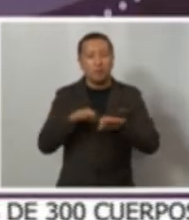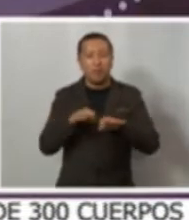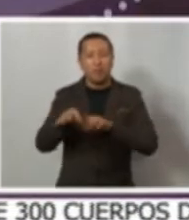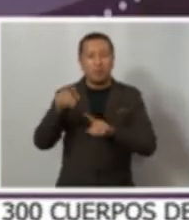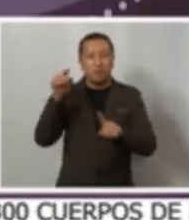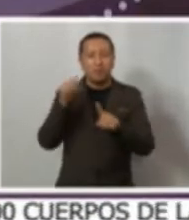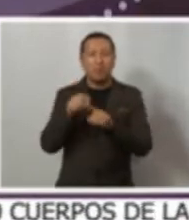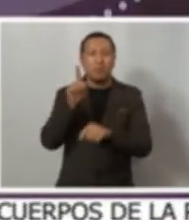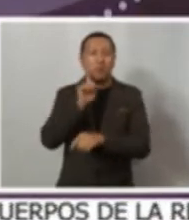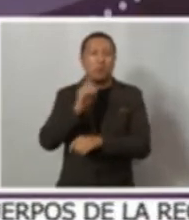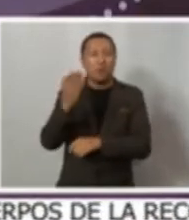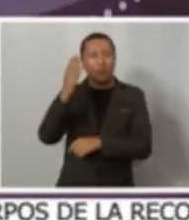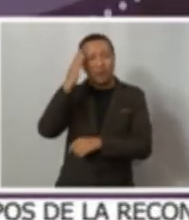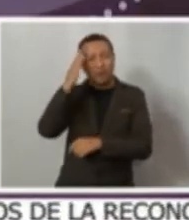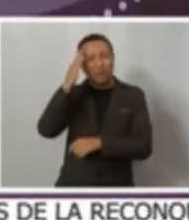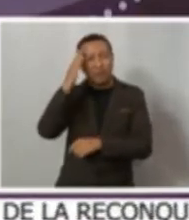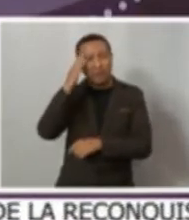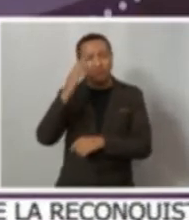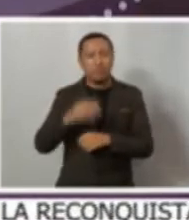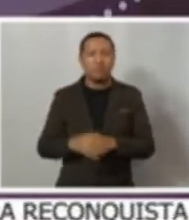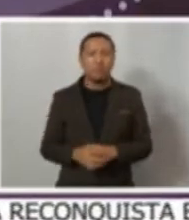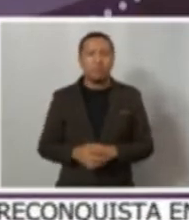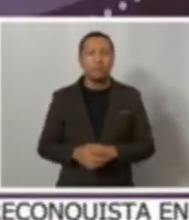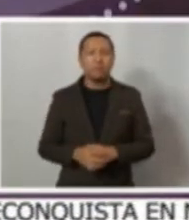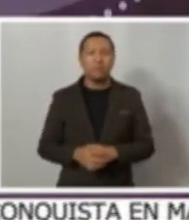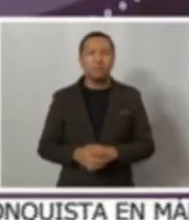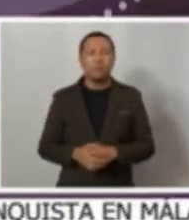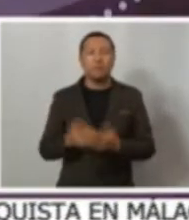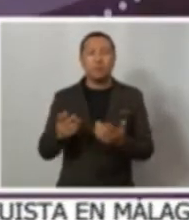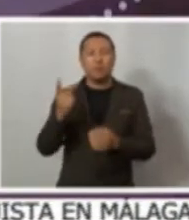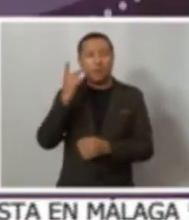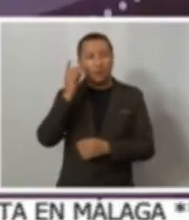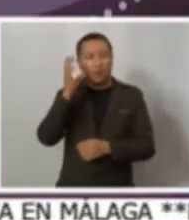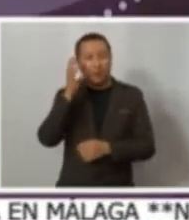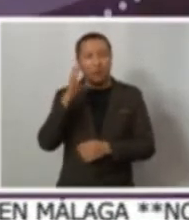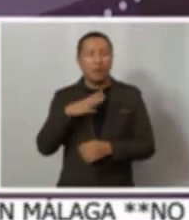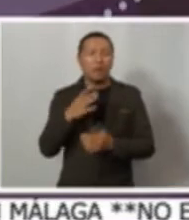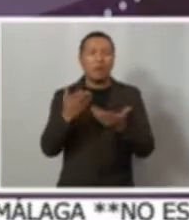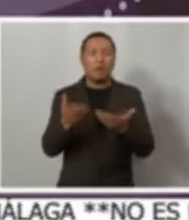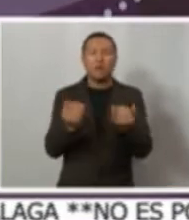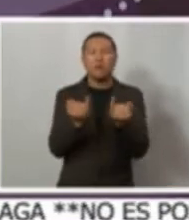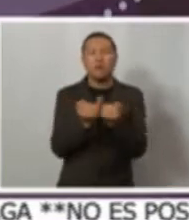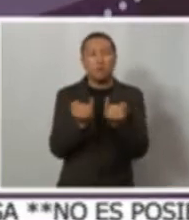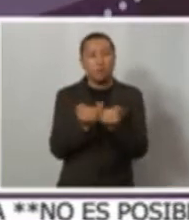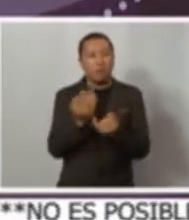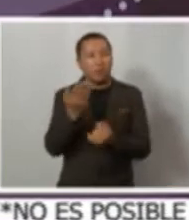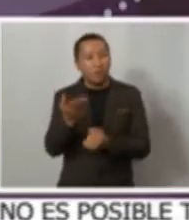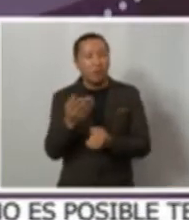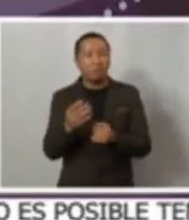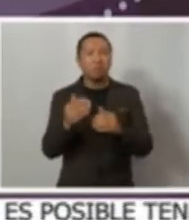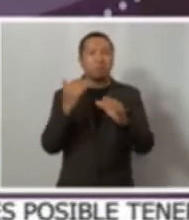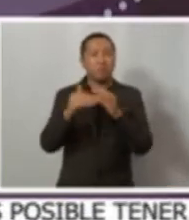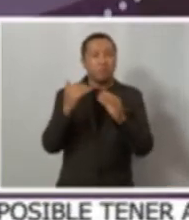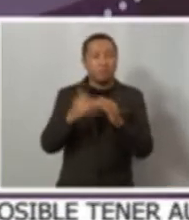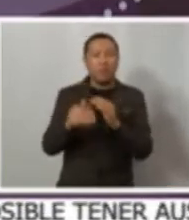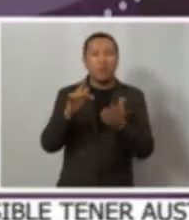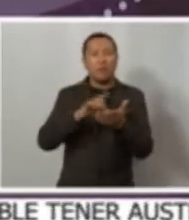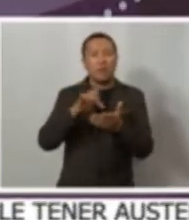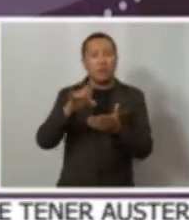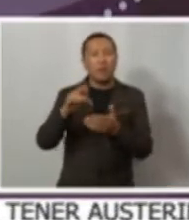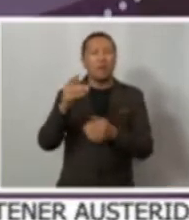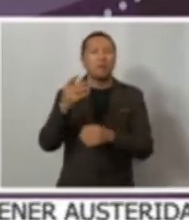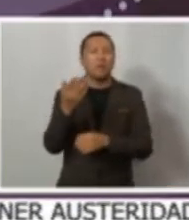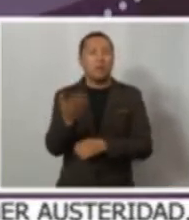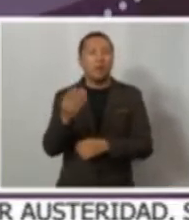Marta Silva Martínez. Karim Cruz, bueno, pues te dieron ahí tu apapacho también, mi querido Karim, y agradece a Pedro León